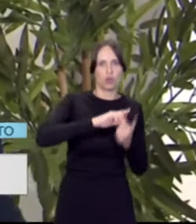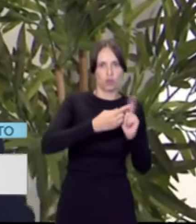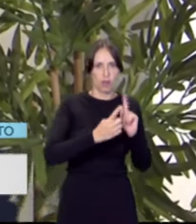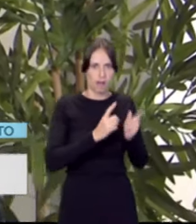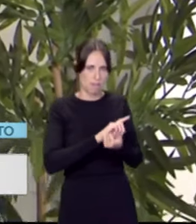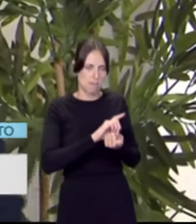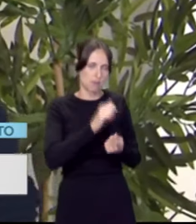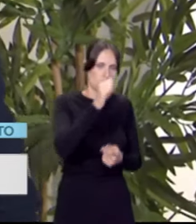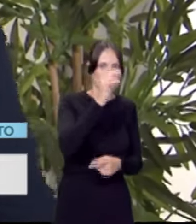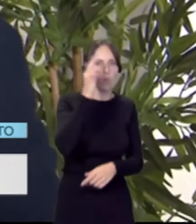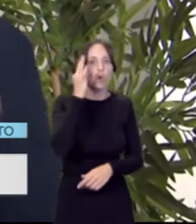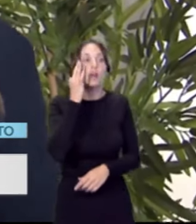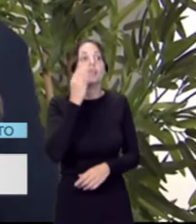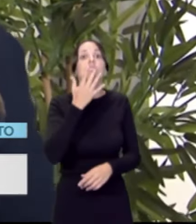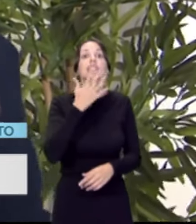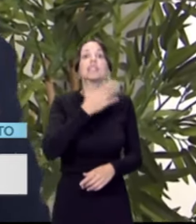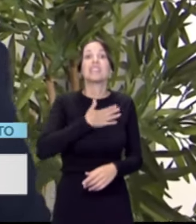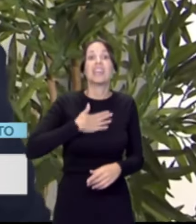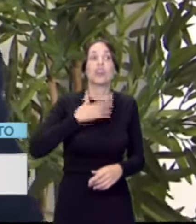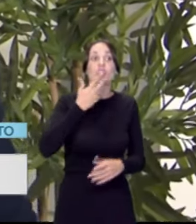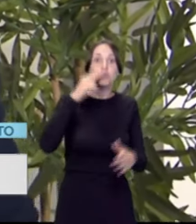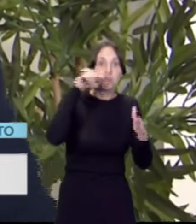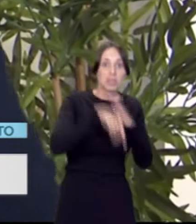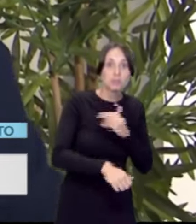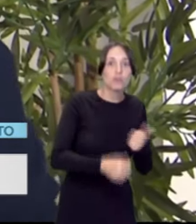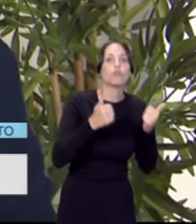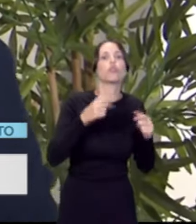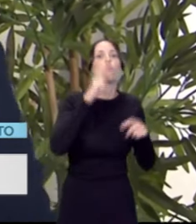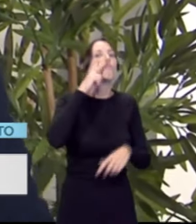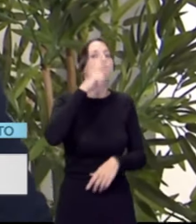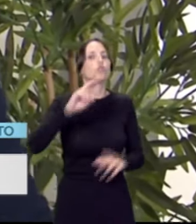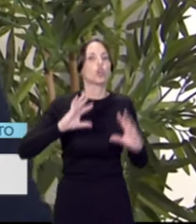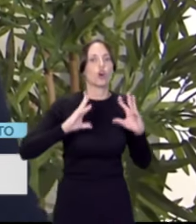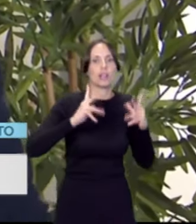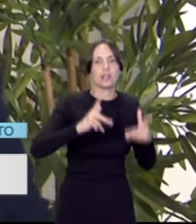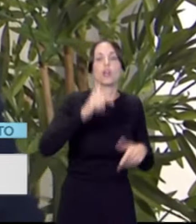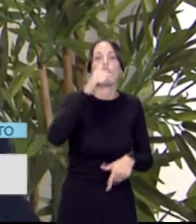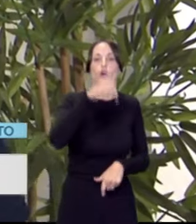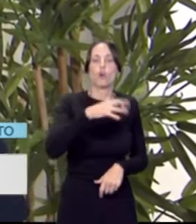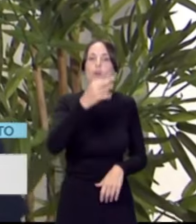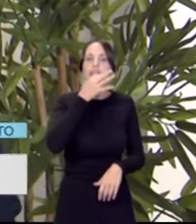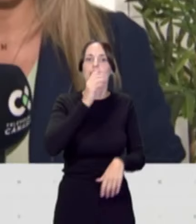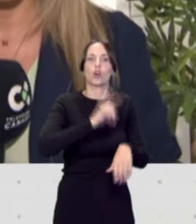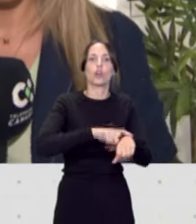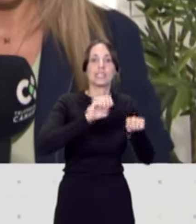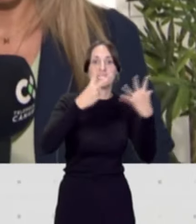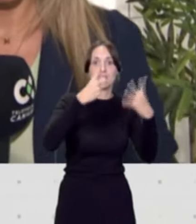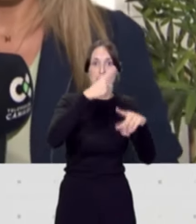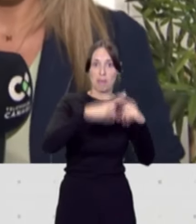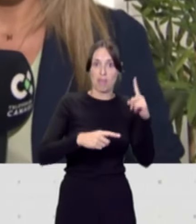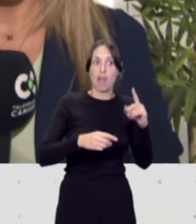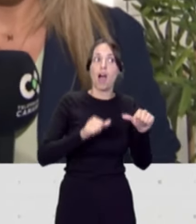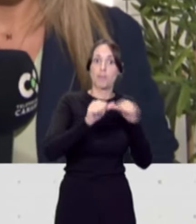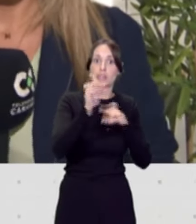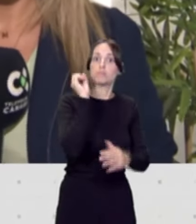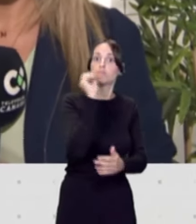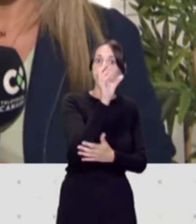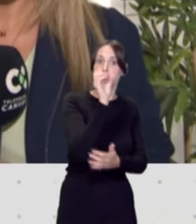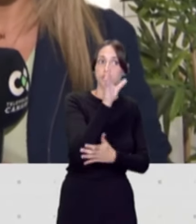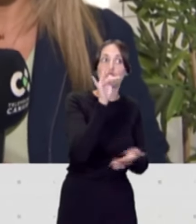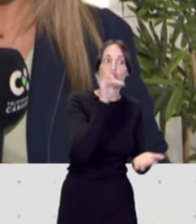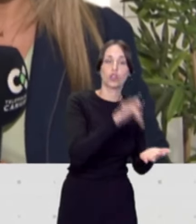hacerlo esta tarde en el Museo Elder. Ofrecerá una charla en abierto a partir de las 7:30 en Las Palmas de Gran Canaria. Aquellos que estén interesados, que